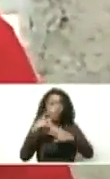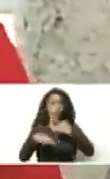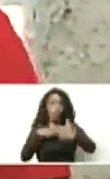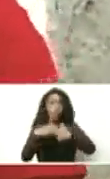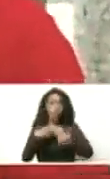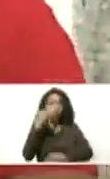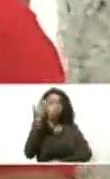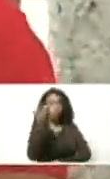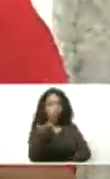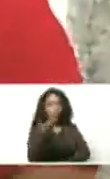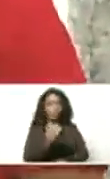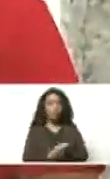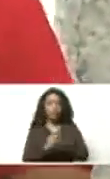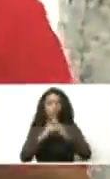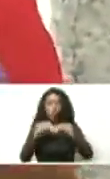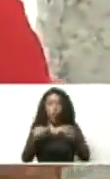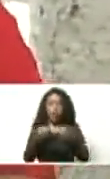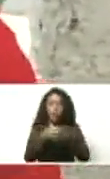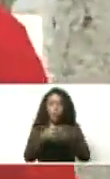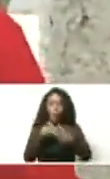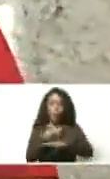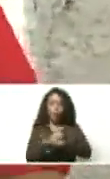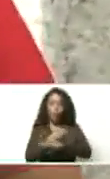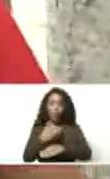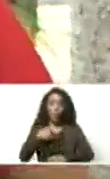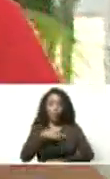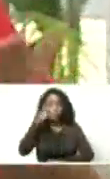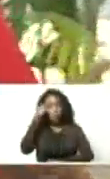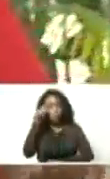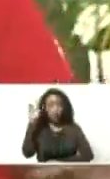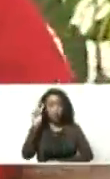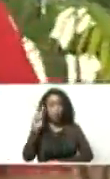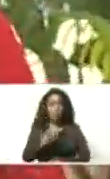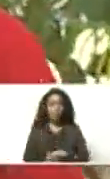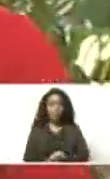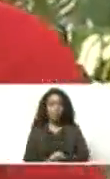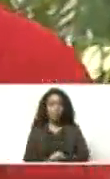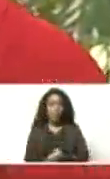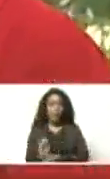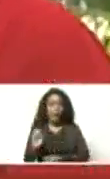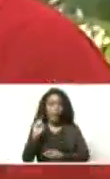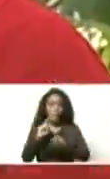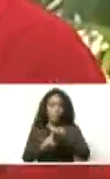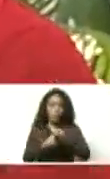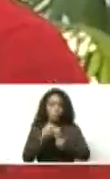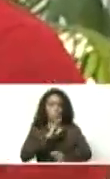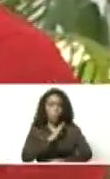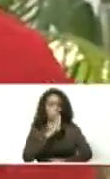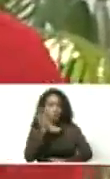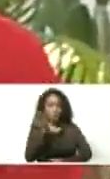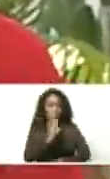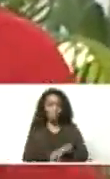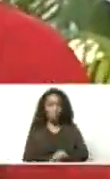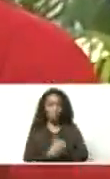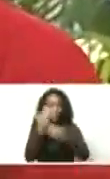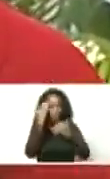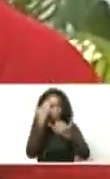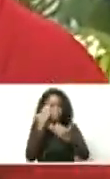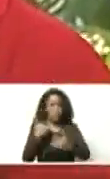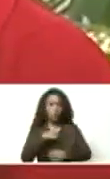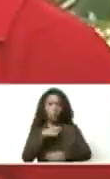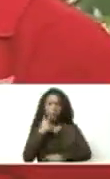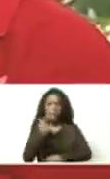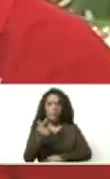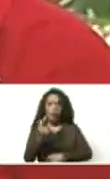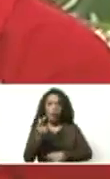para usted, para todo su equipo de gobierno, para nuestro pueblo venezolano, a Primera Combatiente, un saludo. Nosotros, como lo decía el ministro,